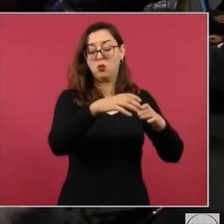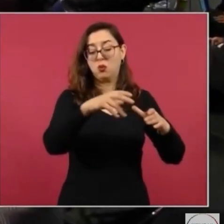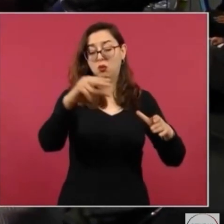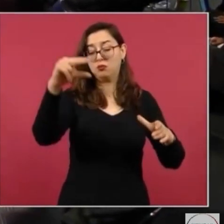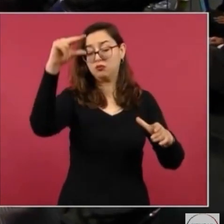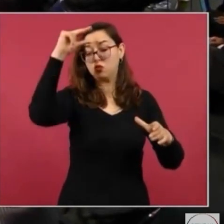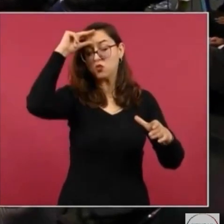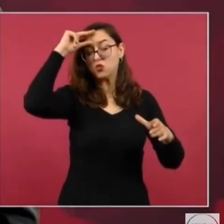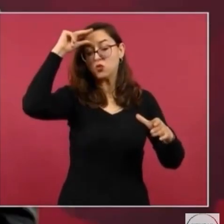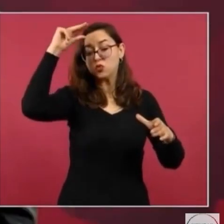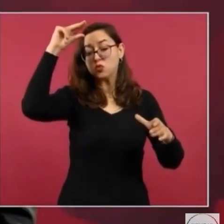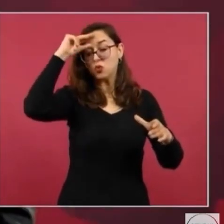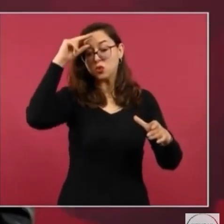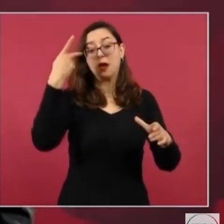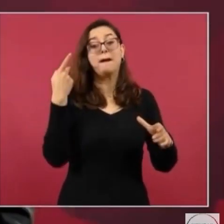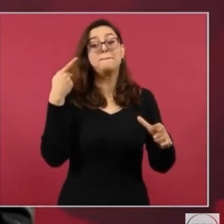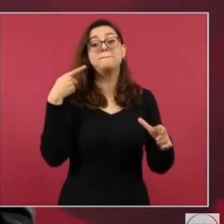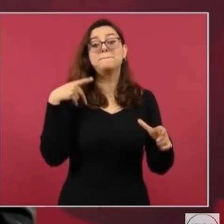vinculada